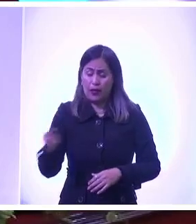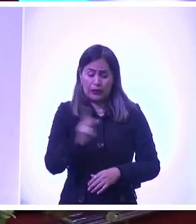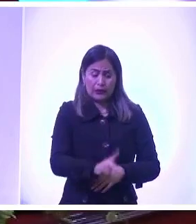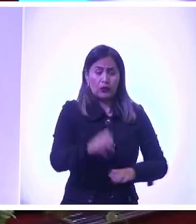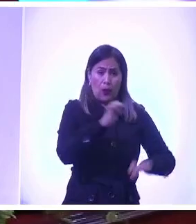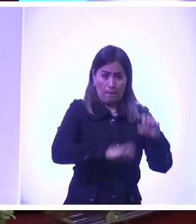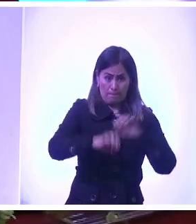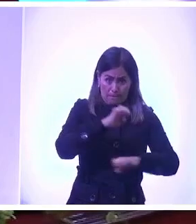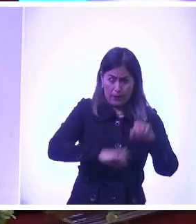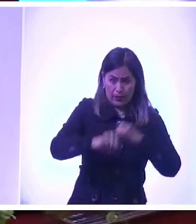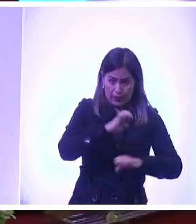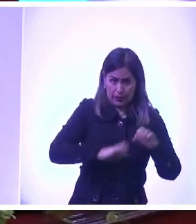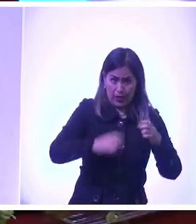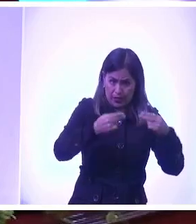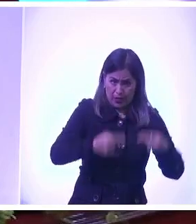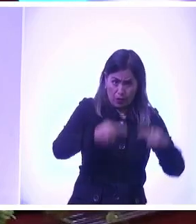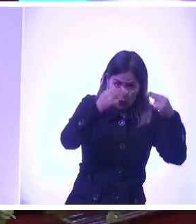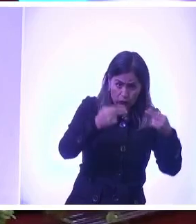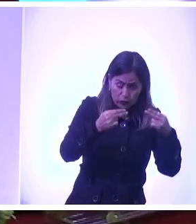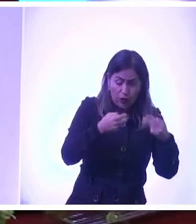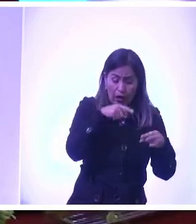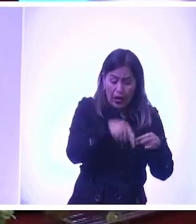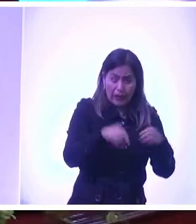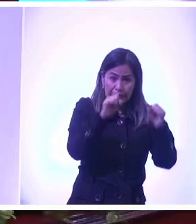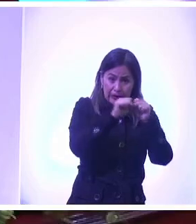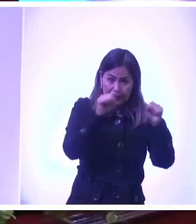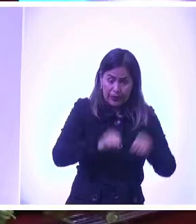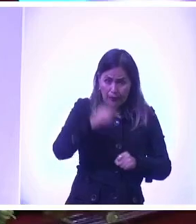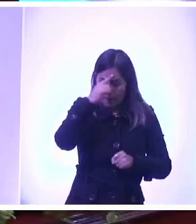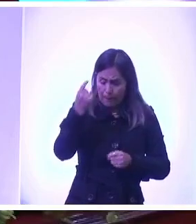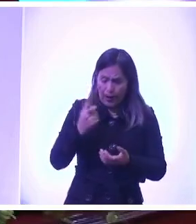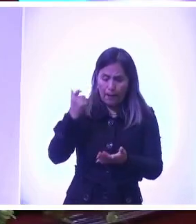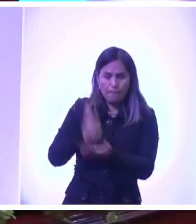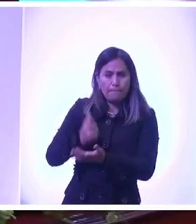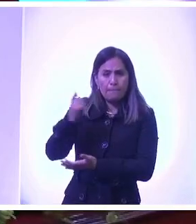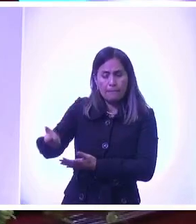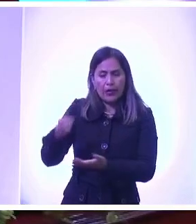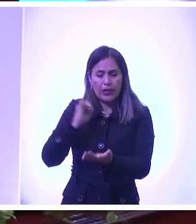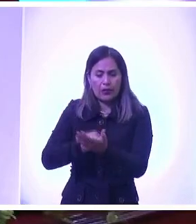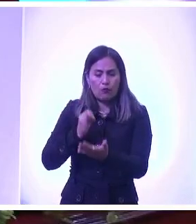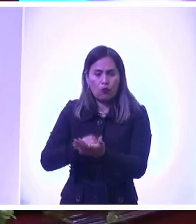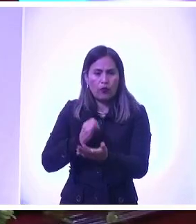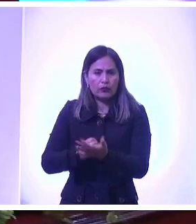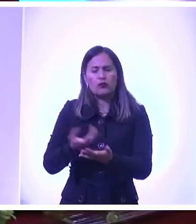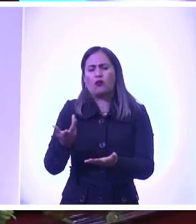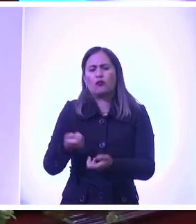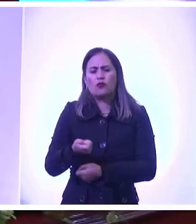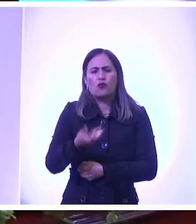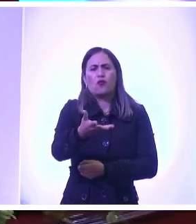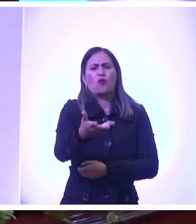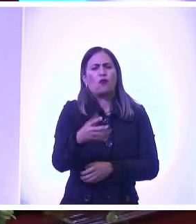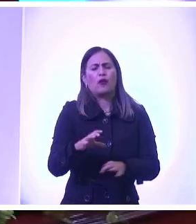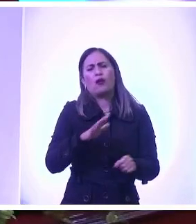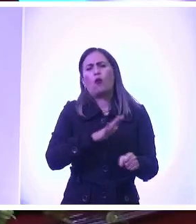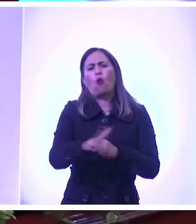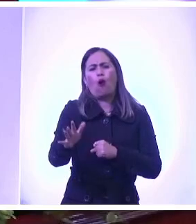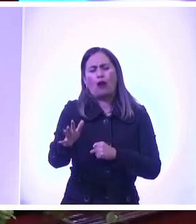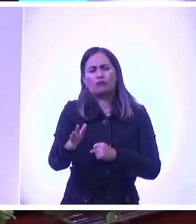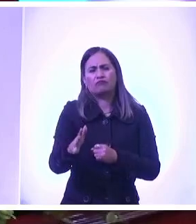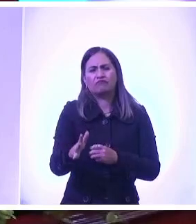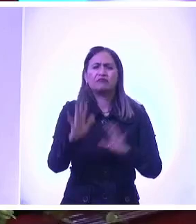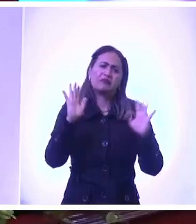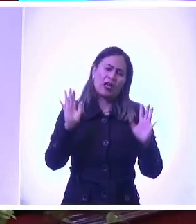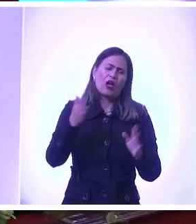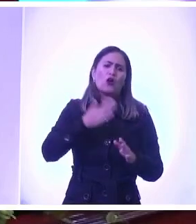tiene además que tener todo un sistema para pagar impuestos cómo le llamamos los empresarios a este sistema se le ponen nombres gringos yo soy